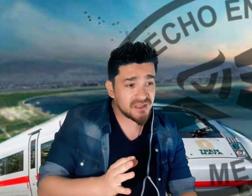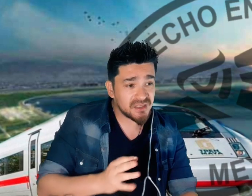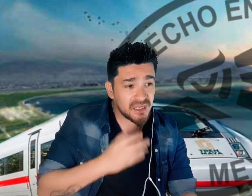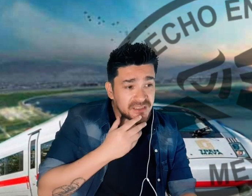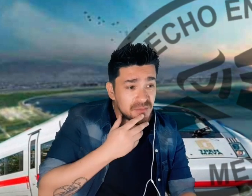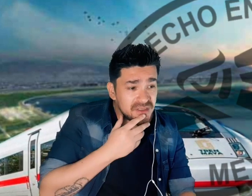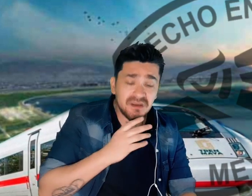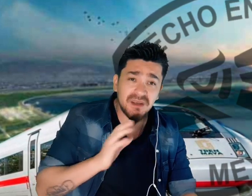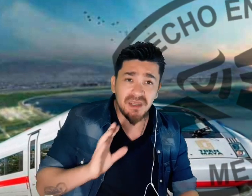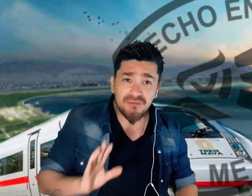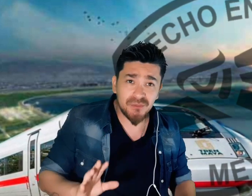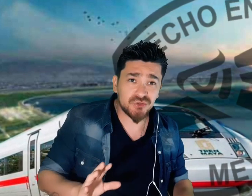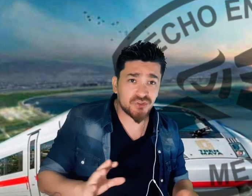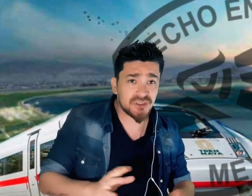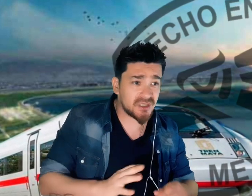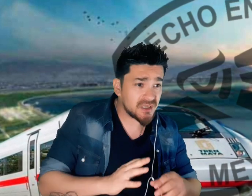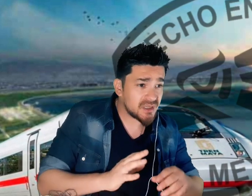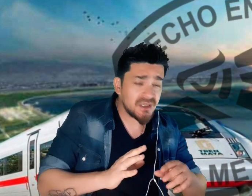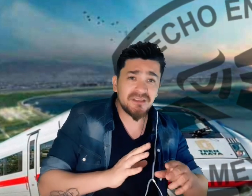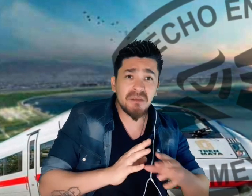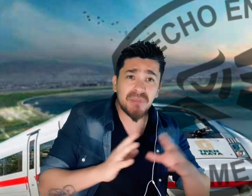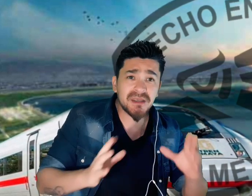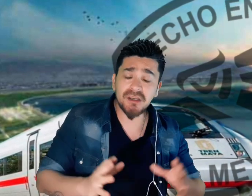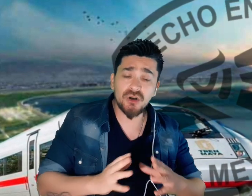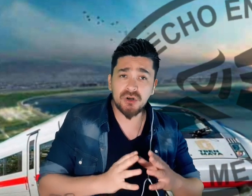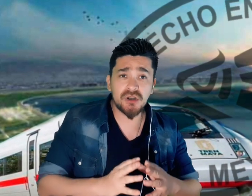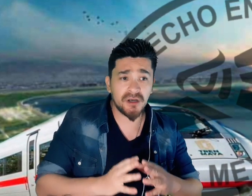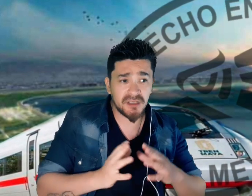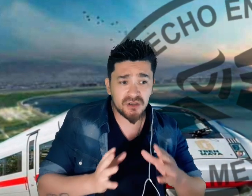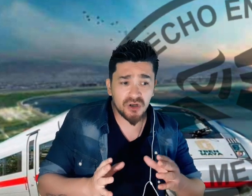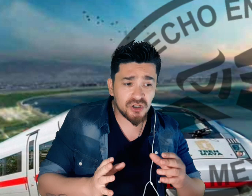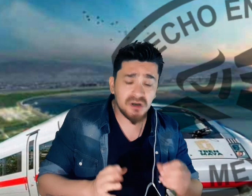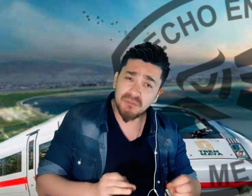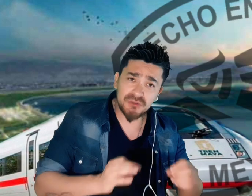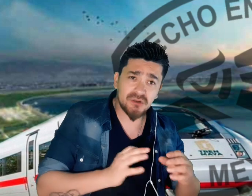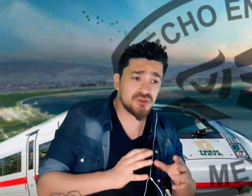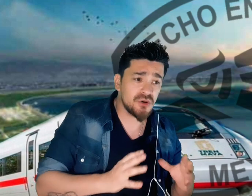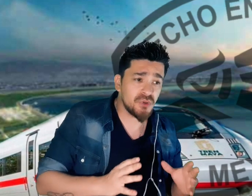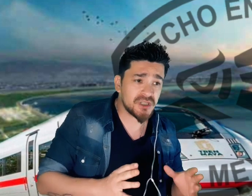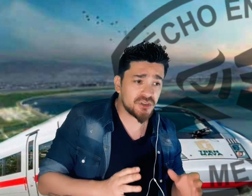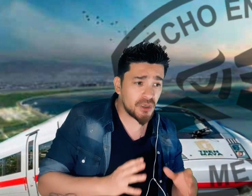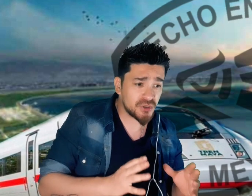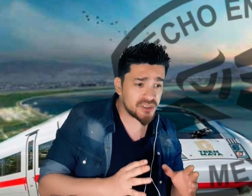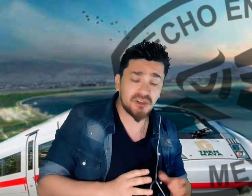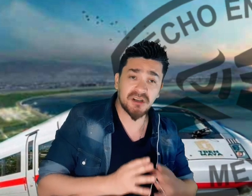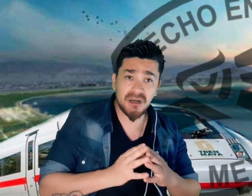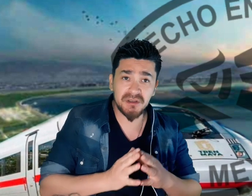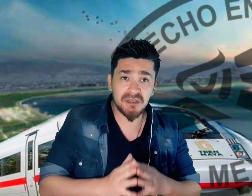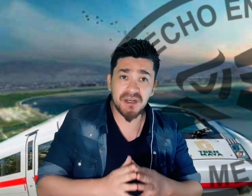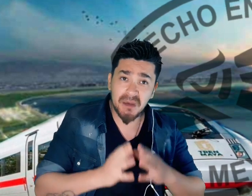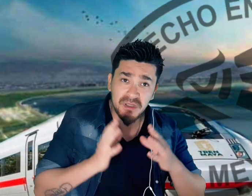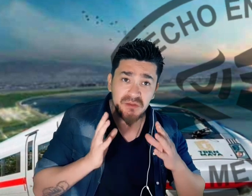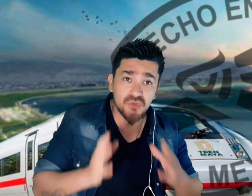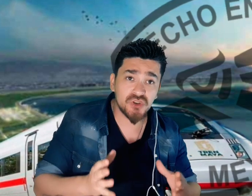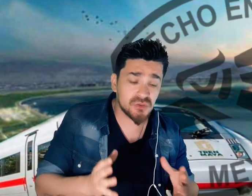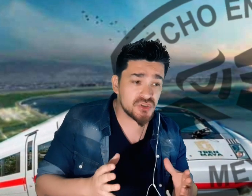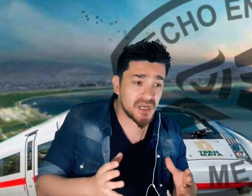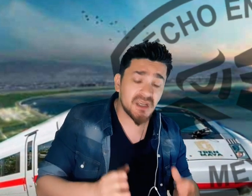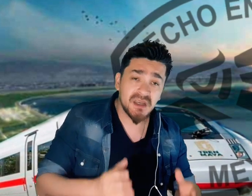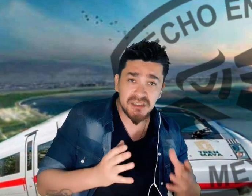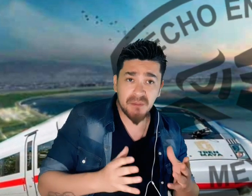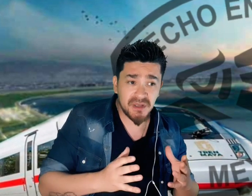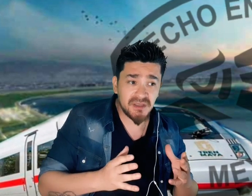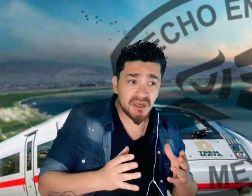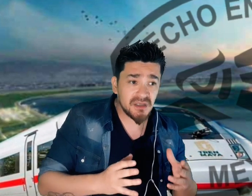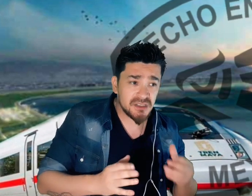Maya. También el famoso, sí, ese parque ecológico de Texcoco. Vamos a escuchar un poquito estos proyectos que realmente vale la pena y mucho